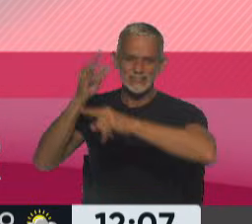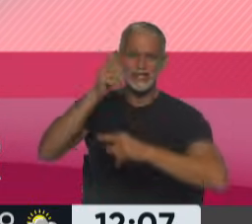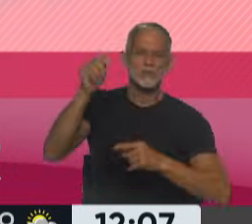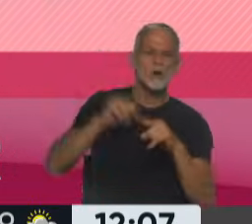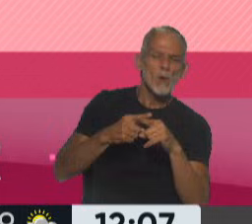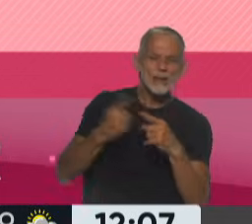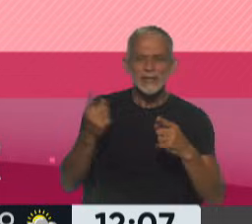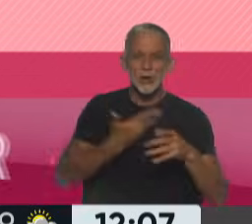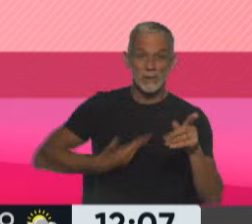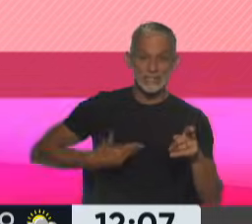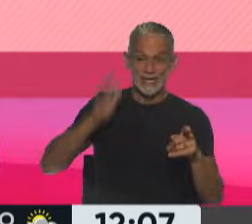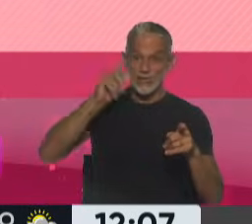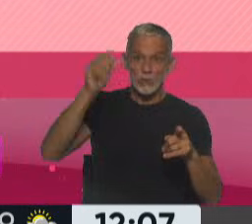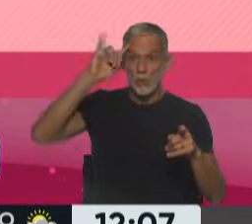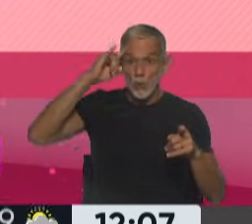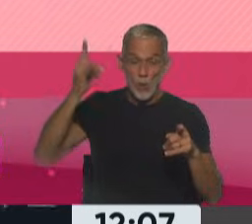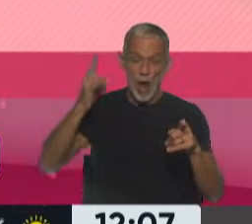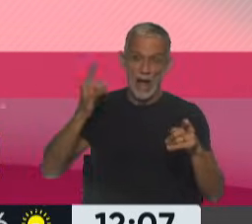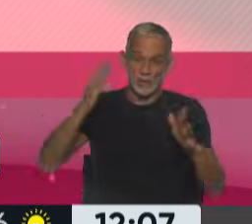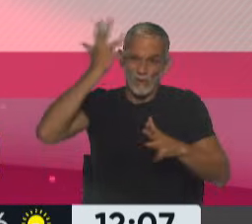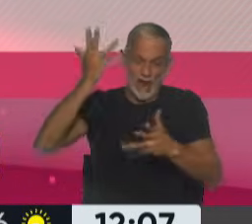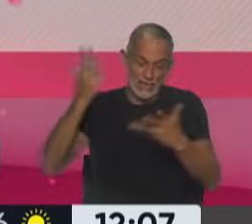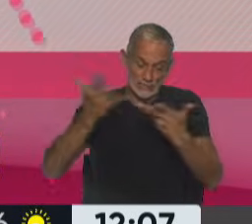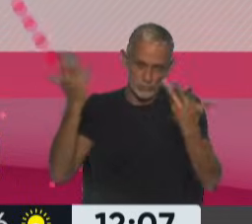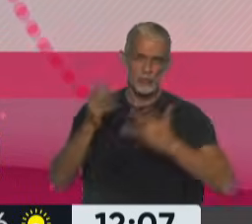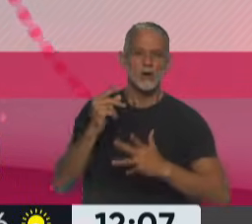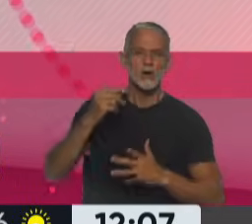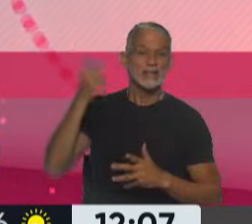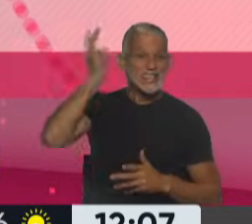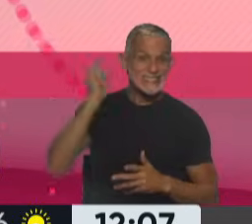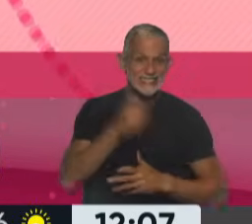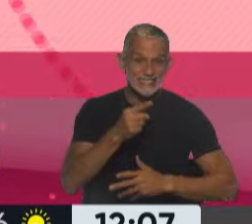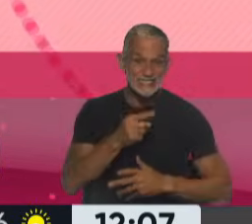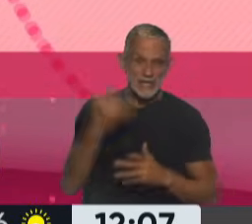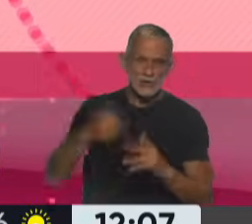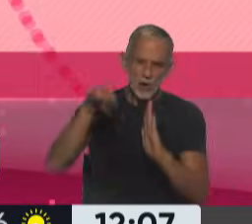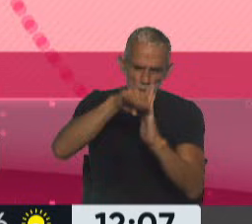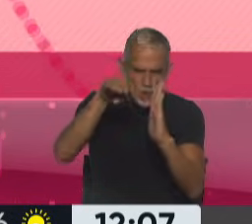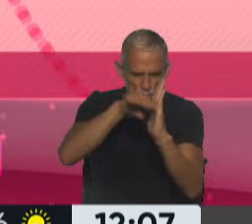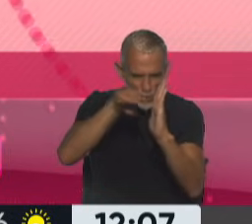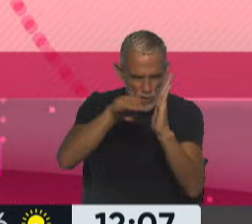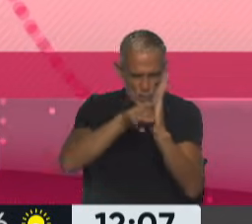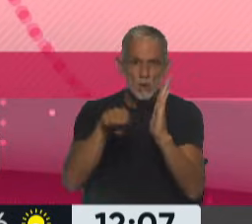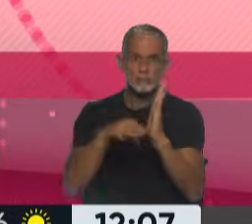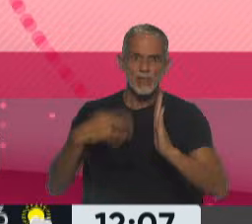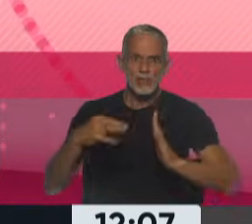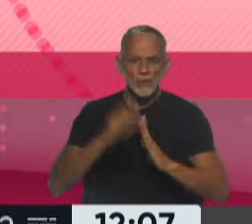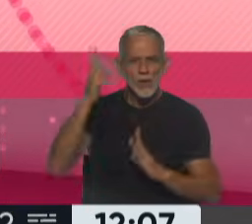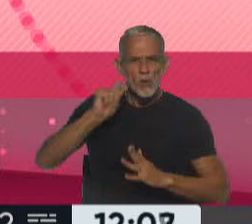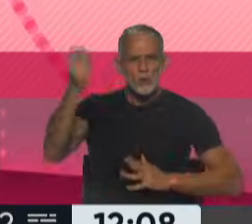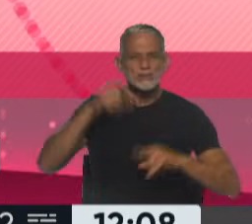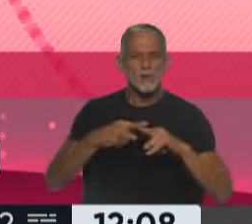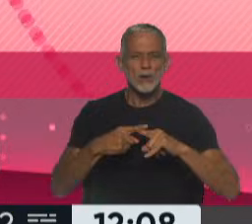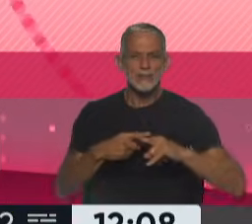político en, no sé, en Uruguay, no me quiero ir ni a Francia, ni en Chile. Hay un montón de requerimientos para llegar a una